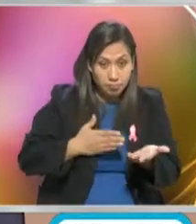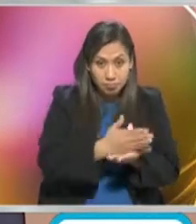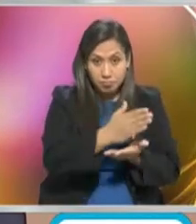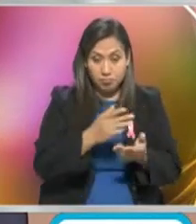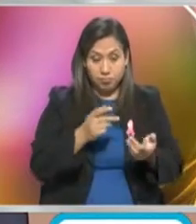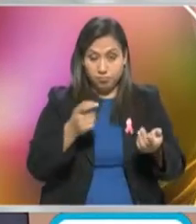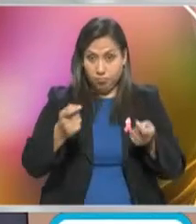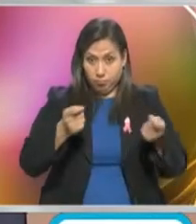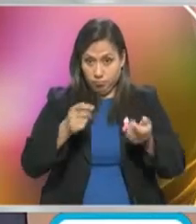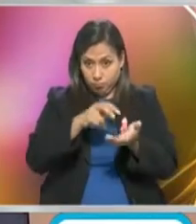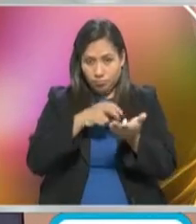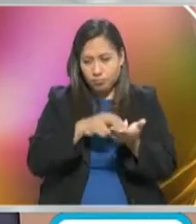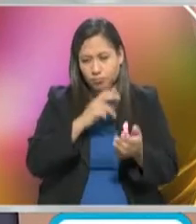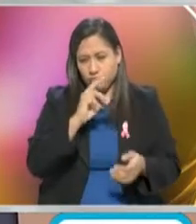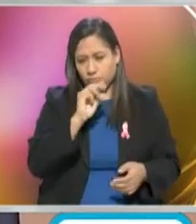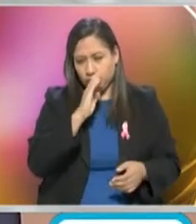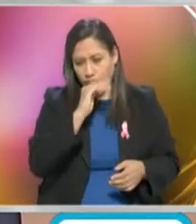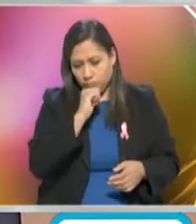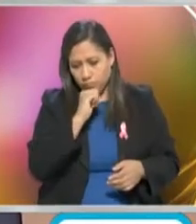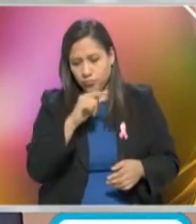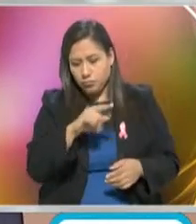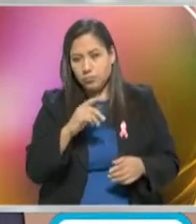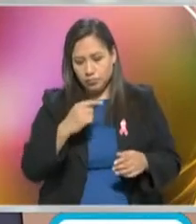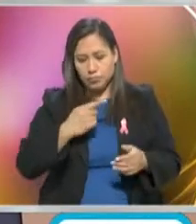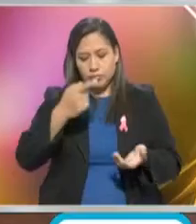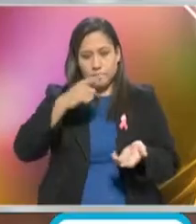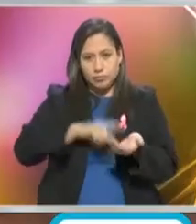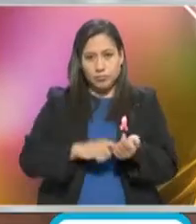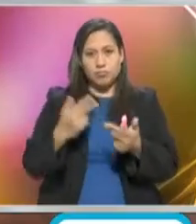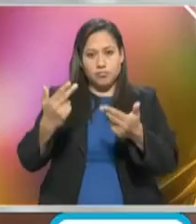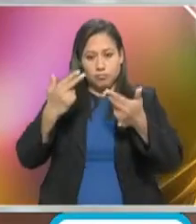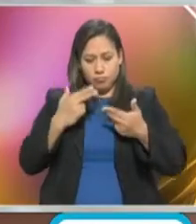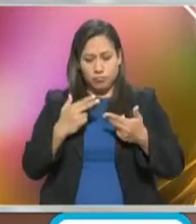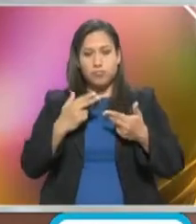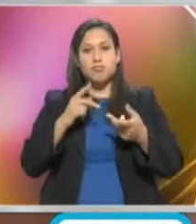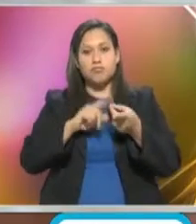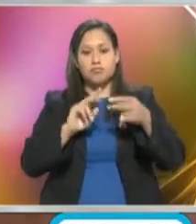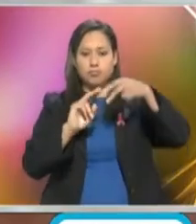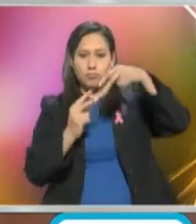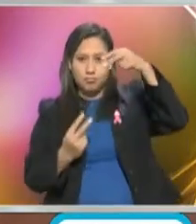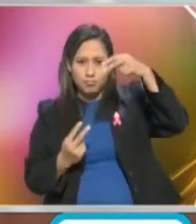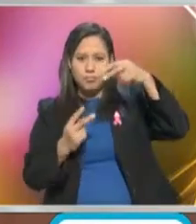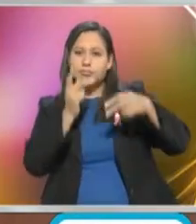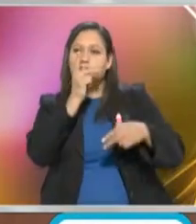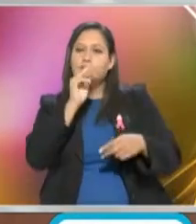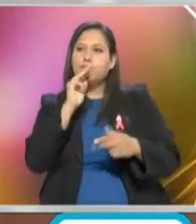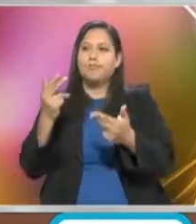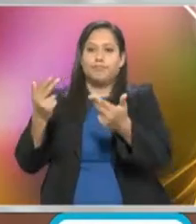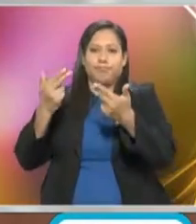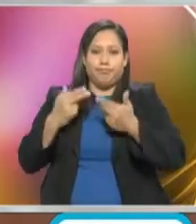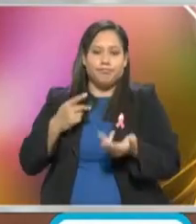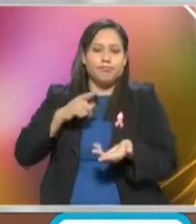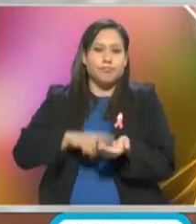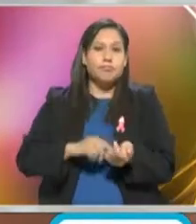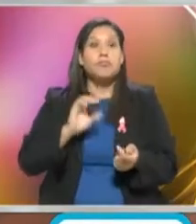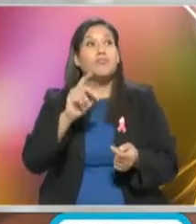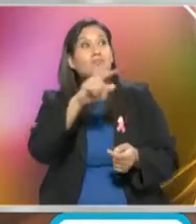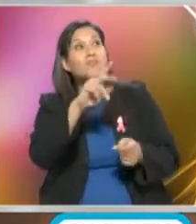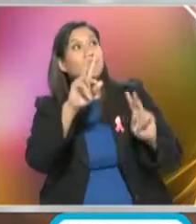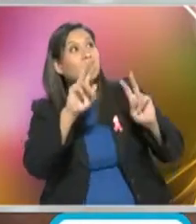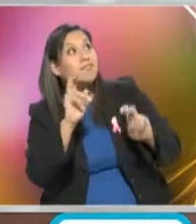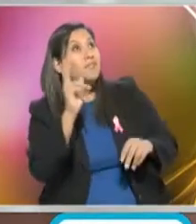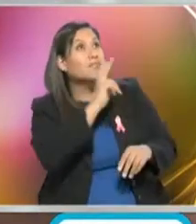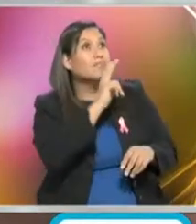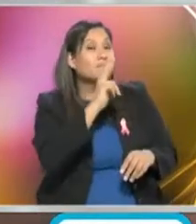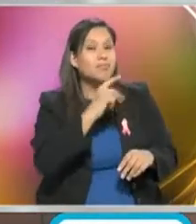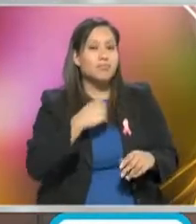mucho para modificarlos. Es decir, que ya los tengo heredados. Vienen en los genes, son cosas a veces ambientales que no